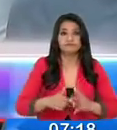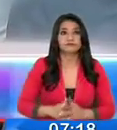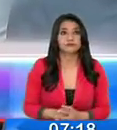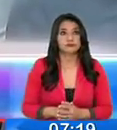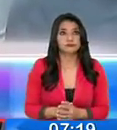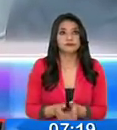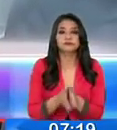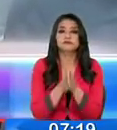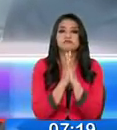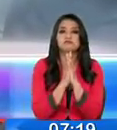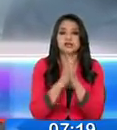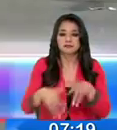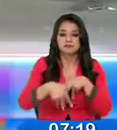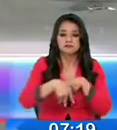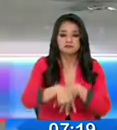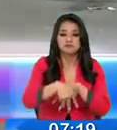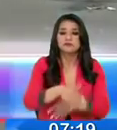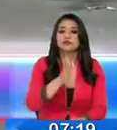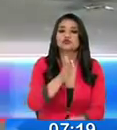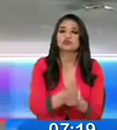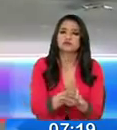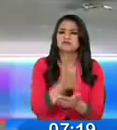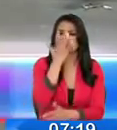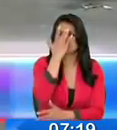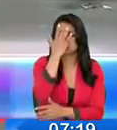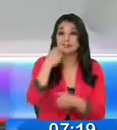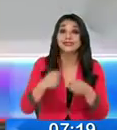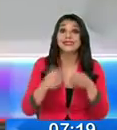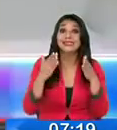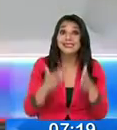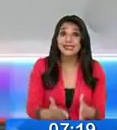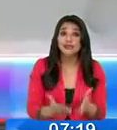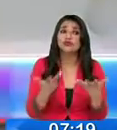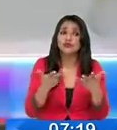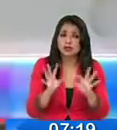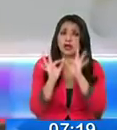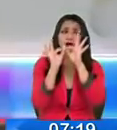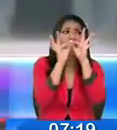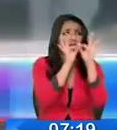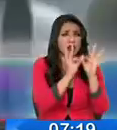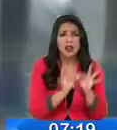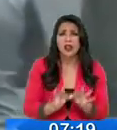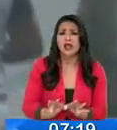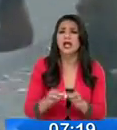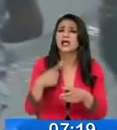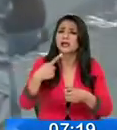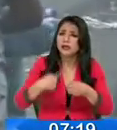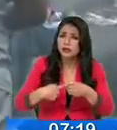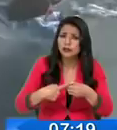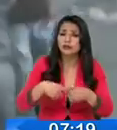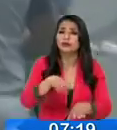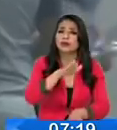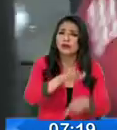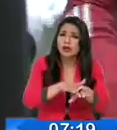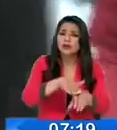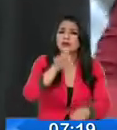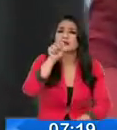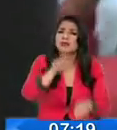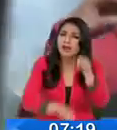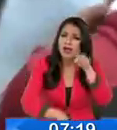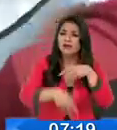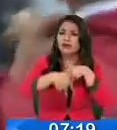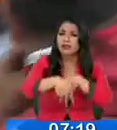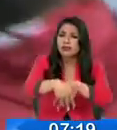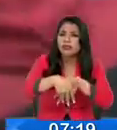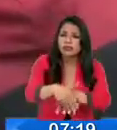de suspender la marcha sería porque los quiteños están reconstruyendo la ciudad tras los daños ocasionados durante 11 días